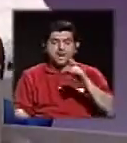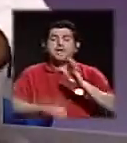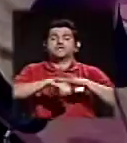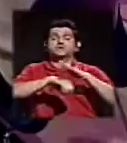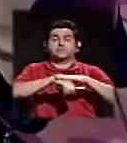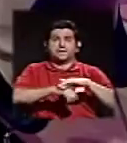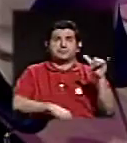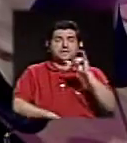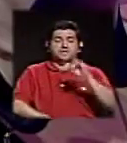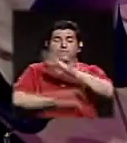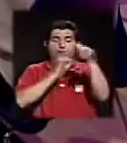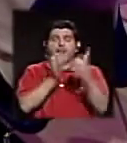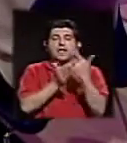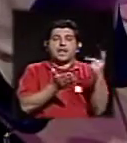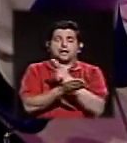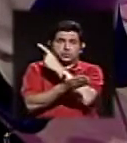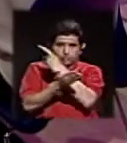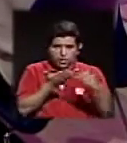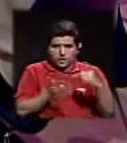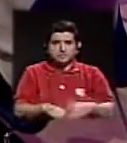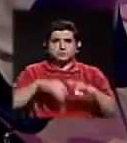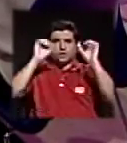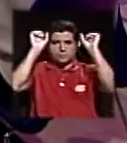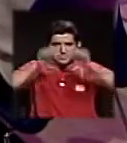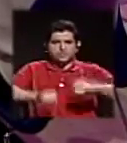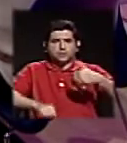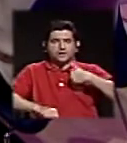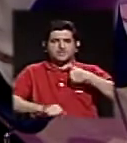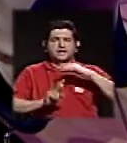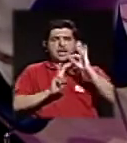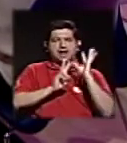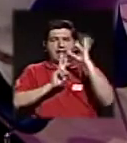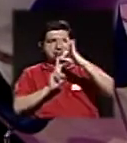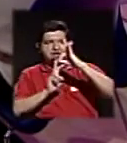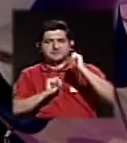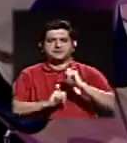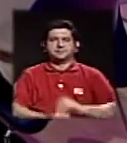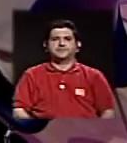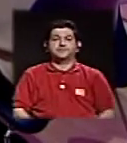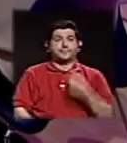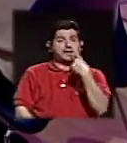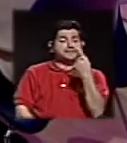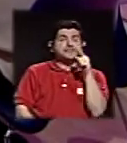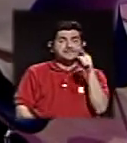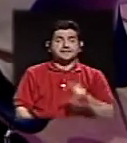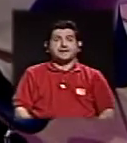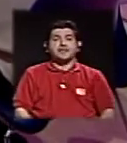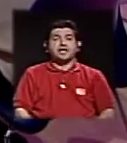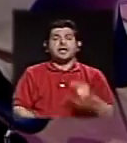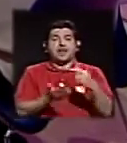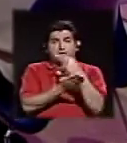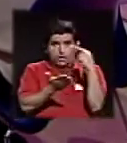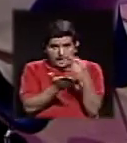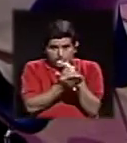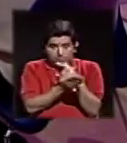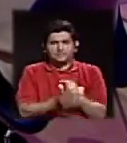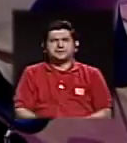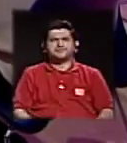permite entonces en todas las provincias que se pueda esa alternancia dice por aquí desde guadalupe que sí